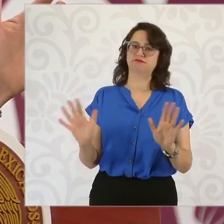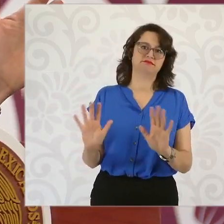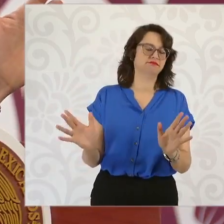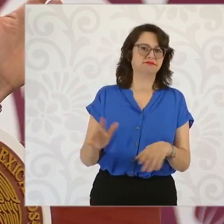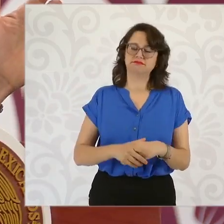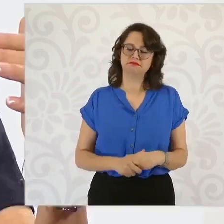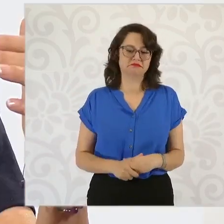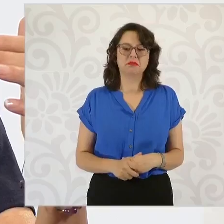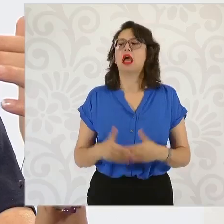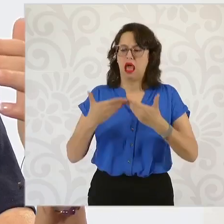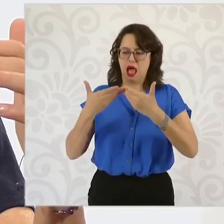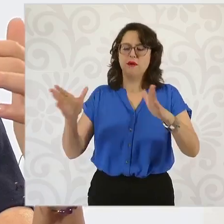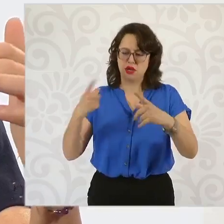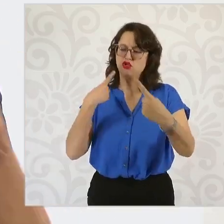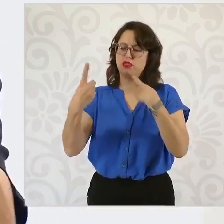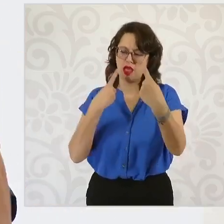abierto,